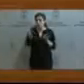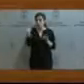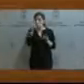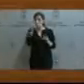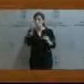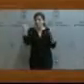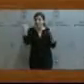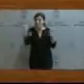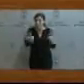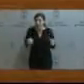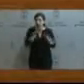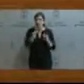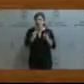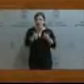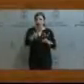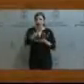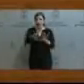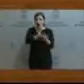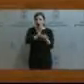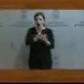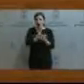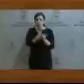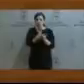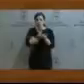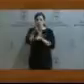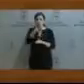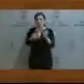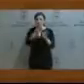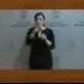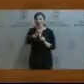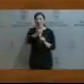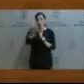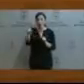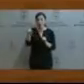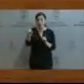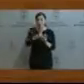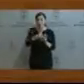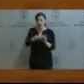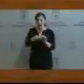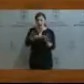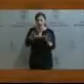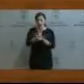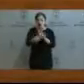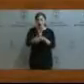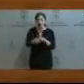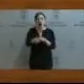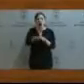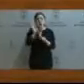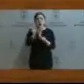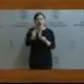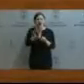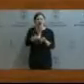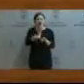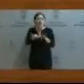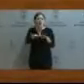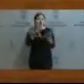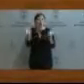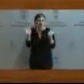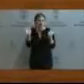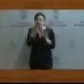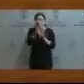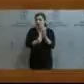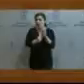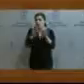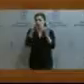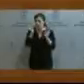comienza a hablar de que se convocará para 100 plazas. Son rumores, es cierto, no son datos y, por